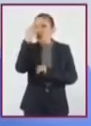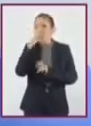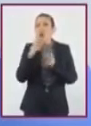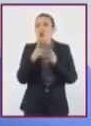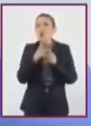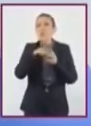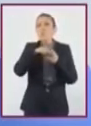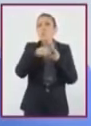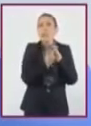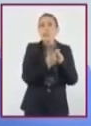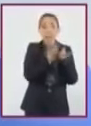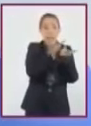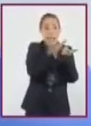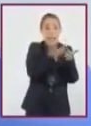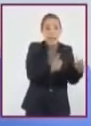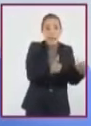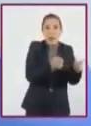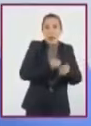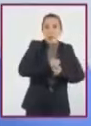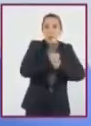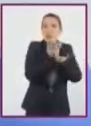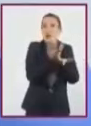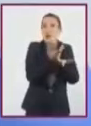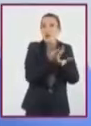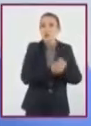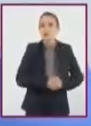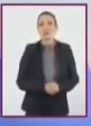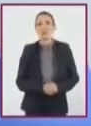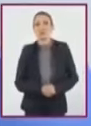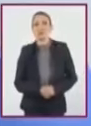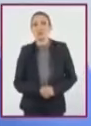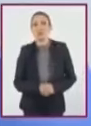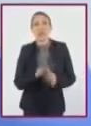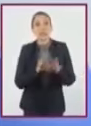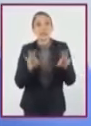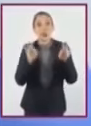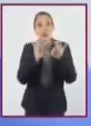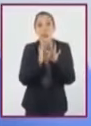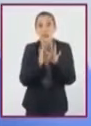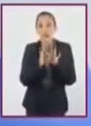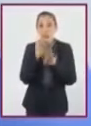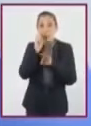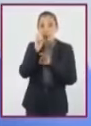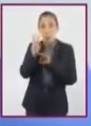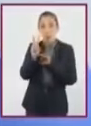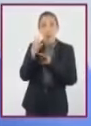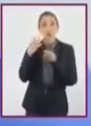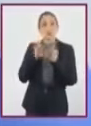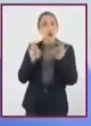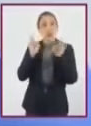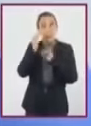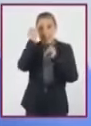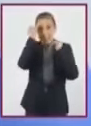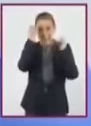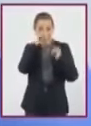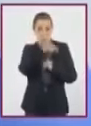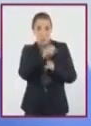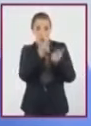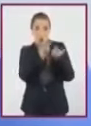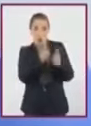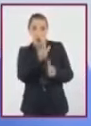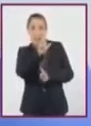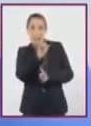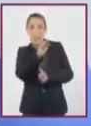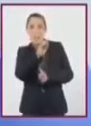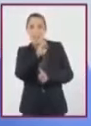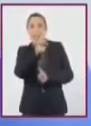el origen de la libertad de expresión? Es importante reconocer la trascendencia de las ideas liberales y